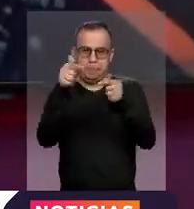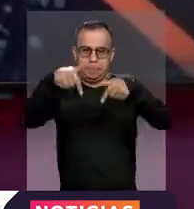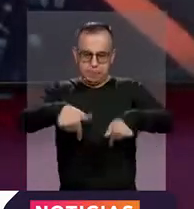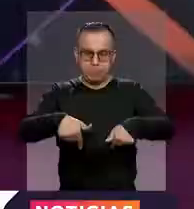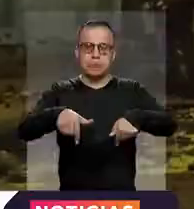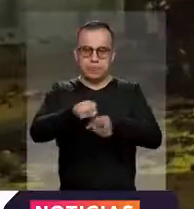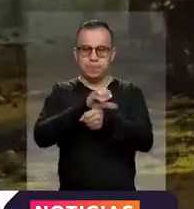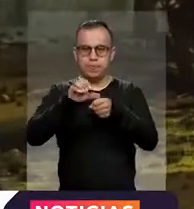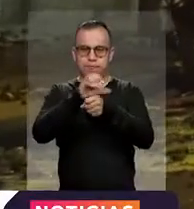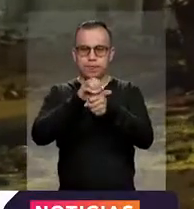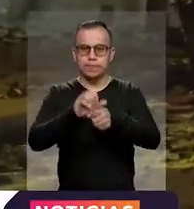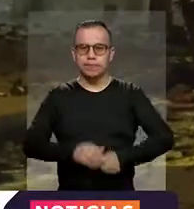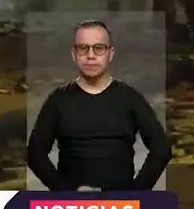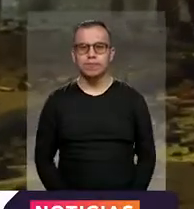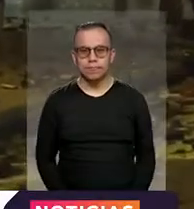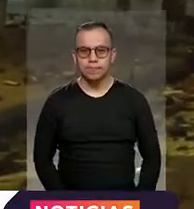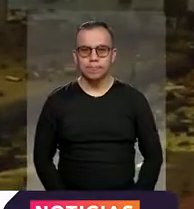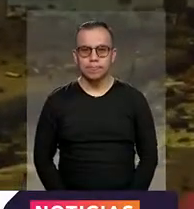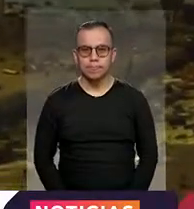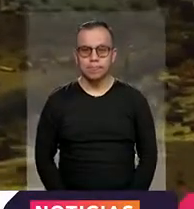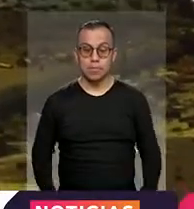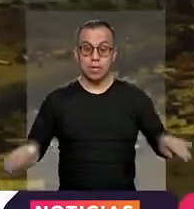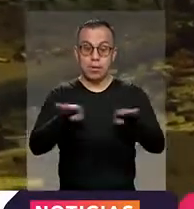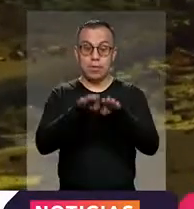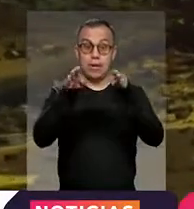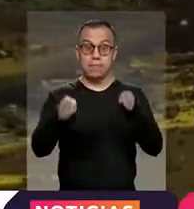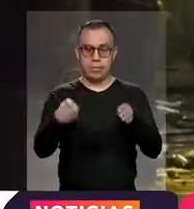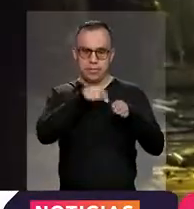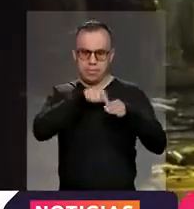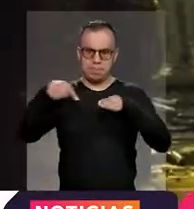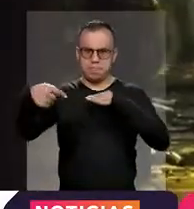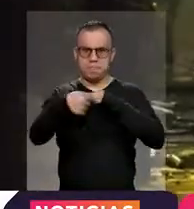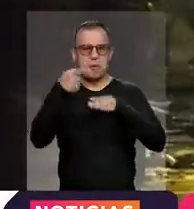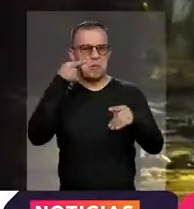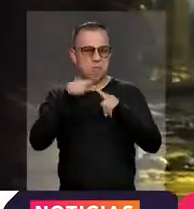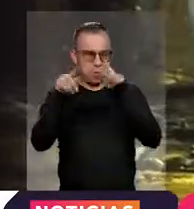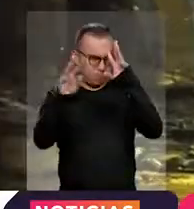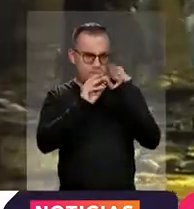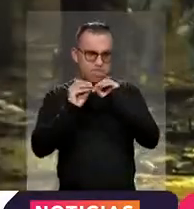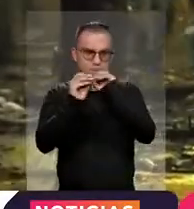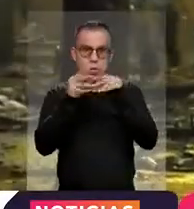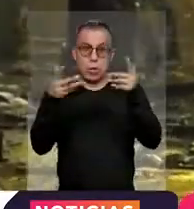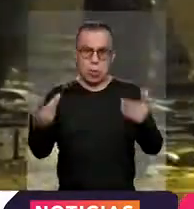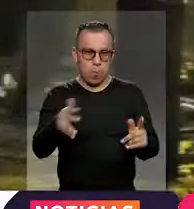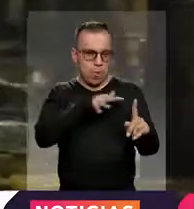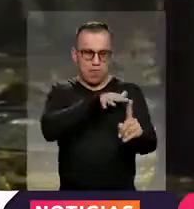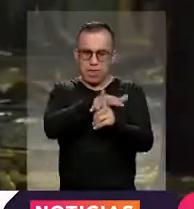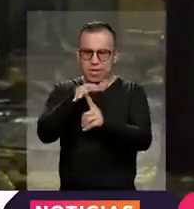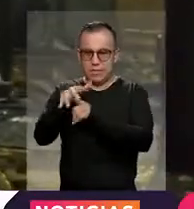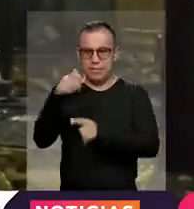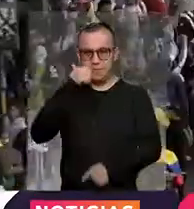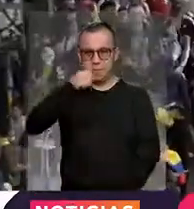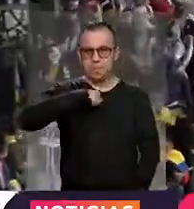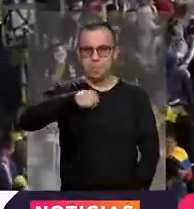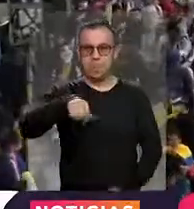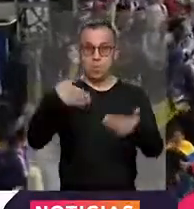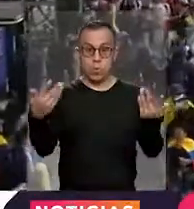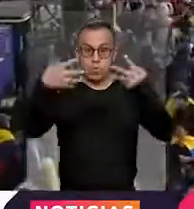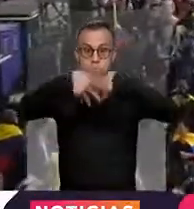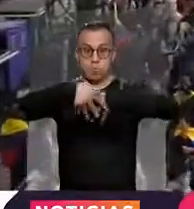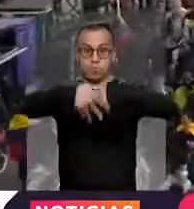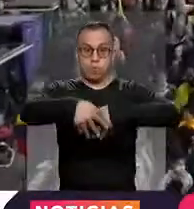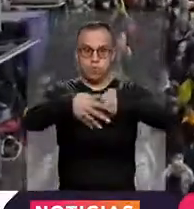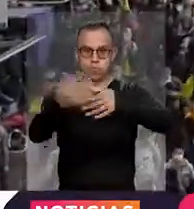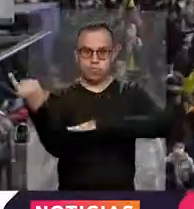ciudad. La mesa de garantías busca establecer medidas para evitar la vulneración de los derechos humanos durante las jornadas